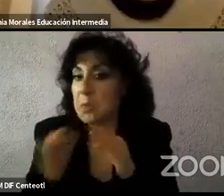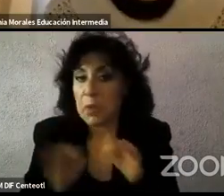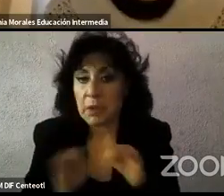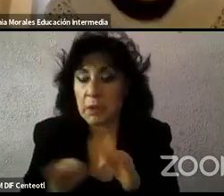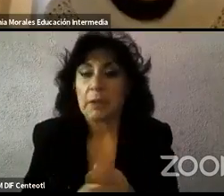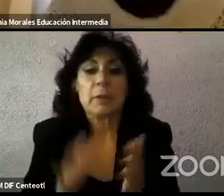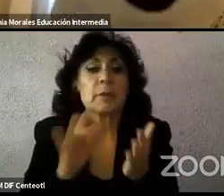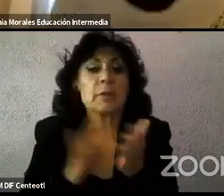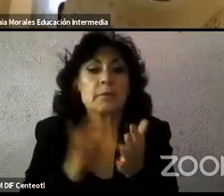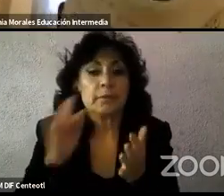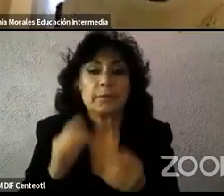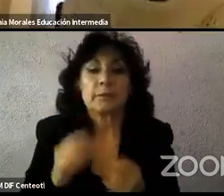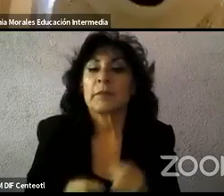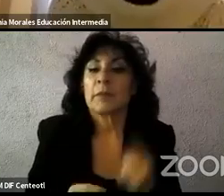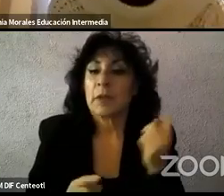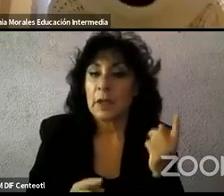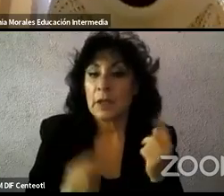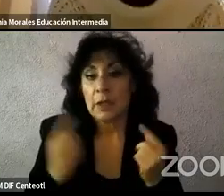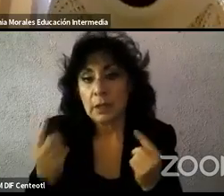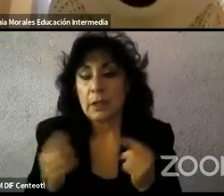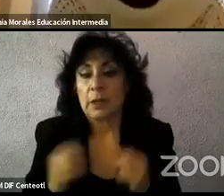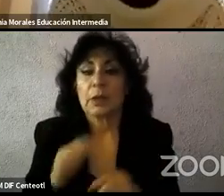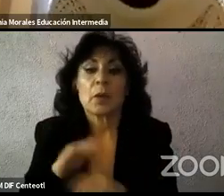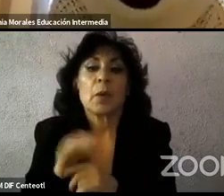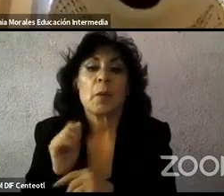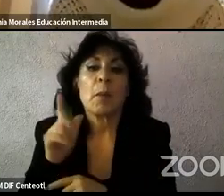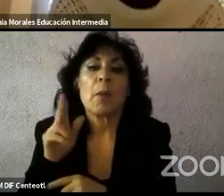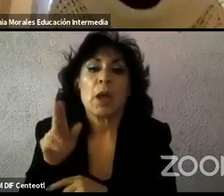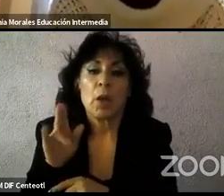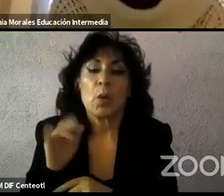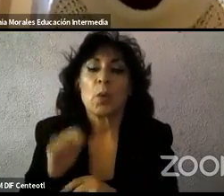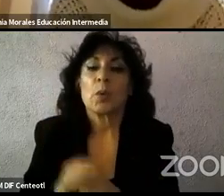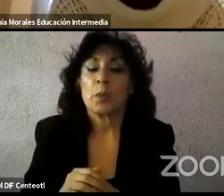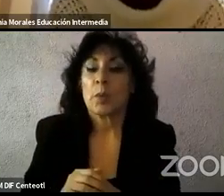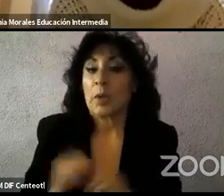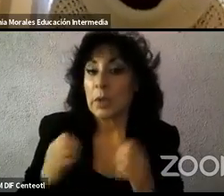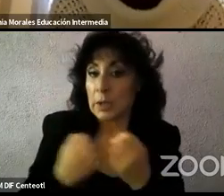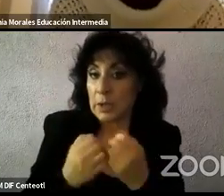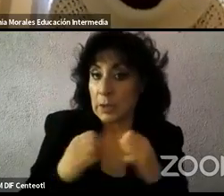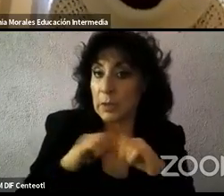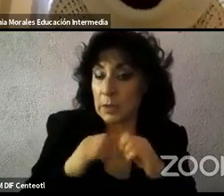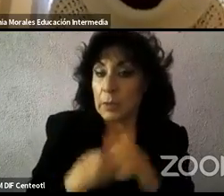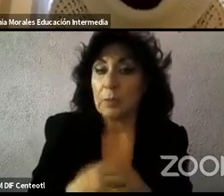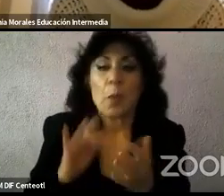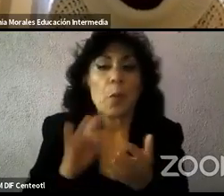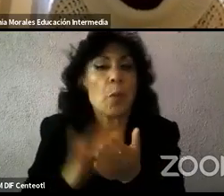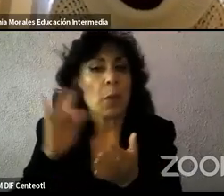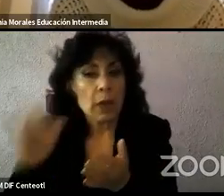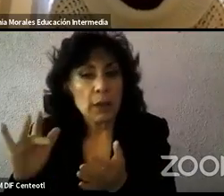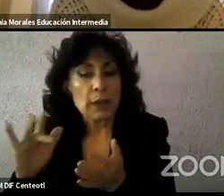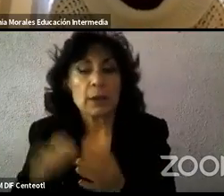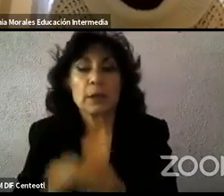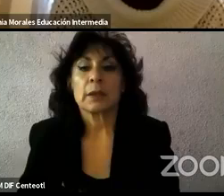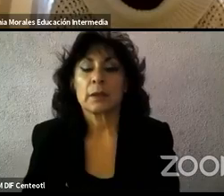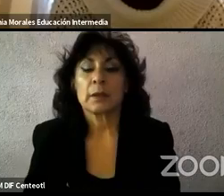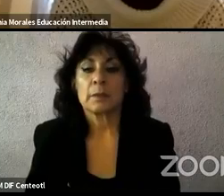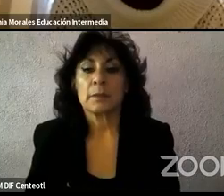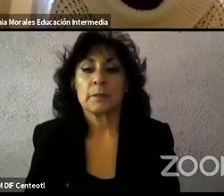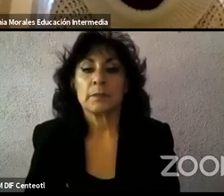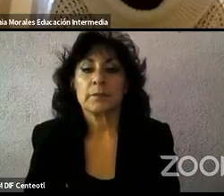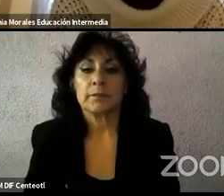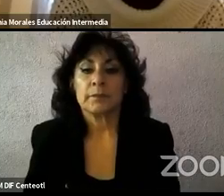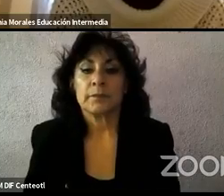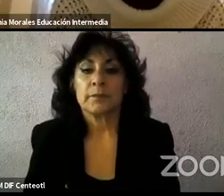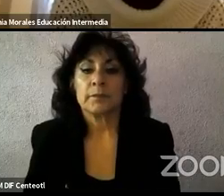dos. Malú, si nos está viendo, y también todo el equipo de Malú, muchísimas gracias. Qué mesa